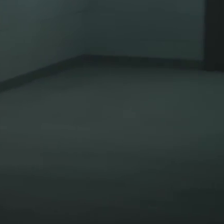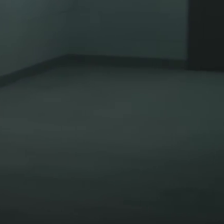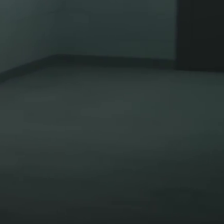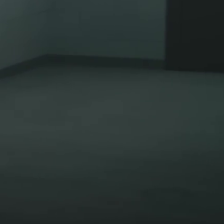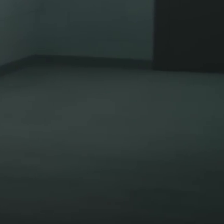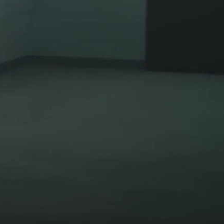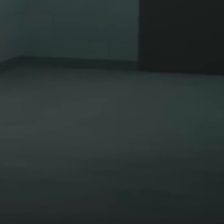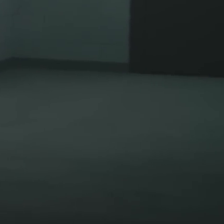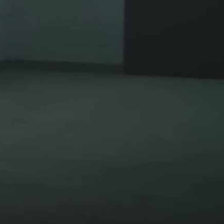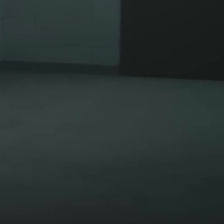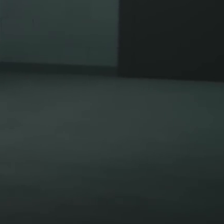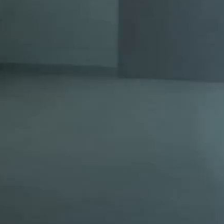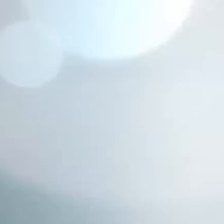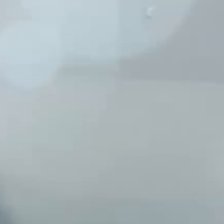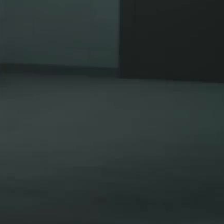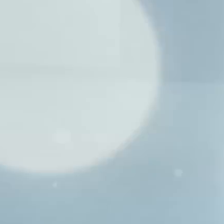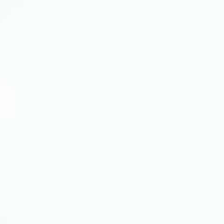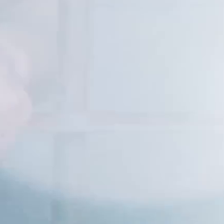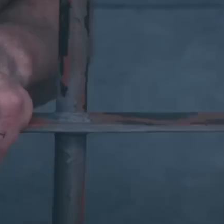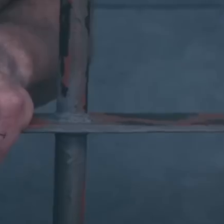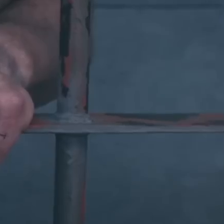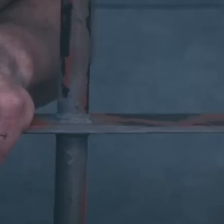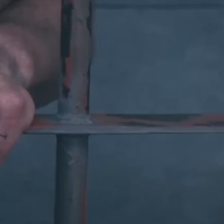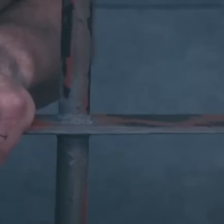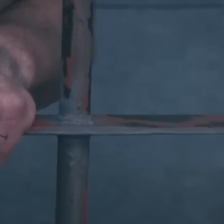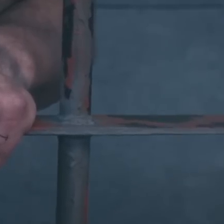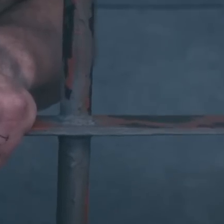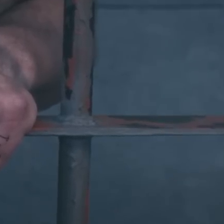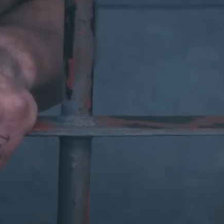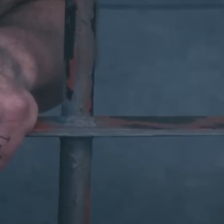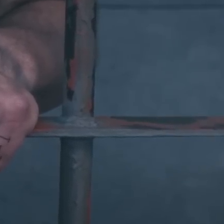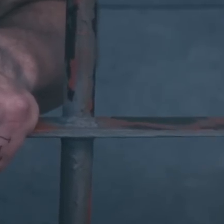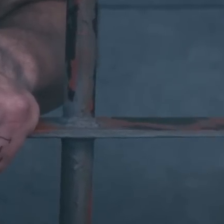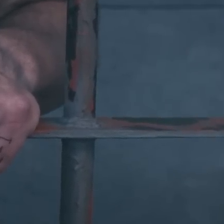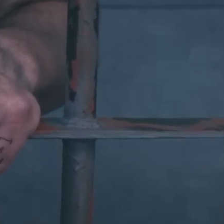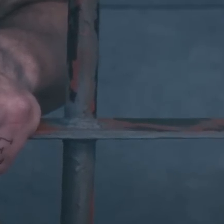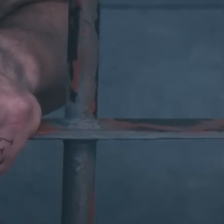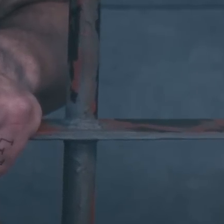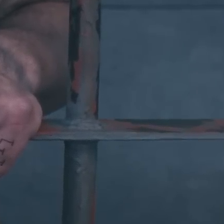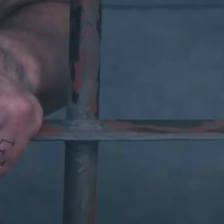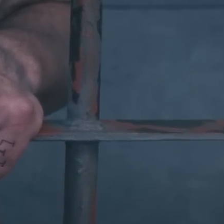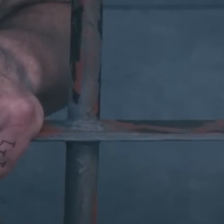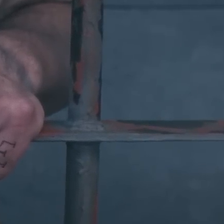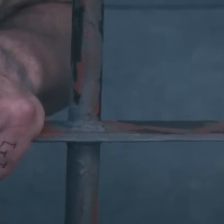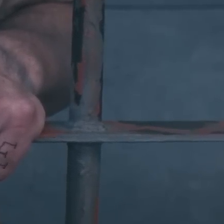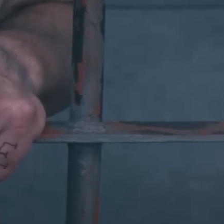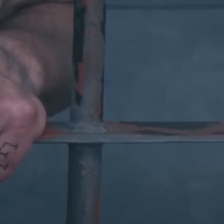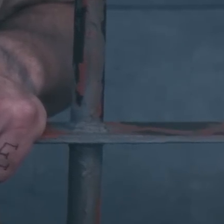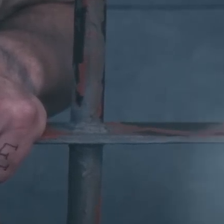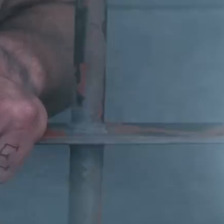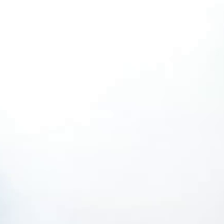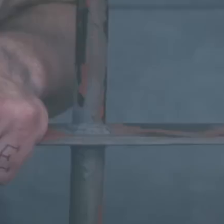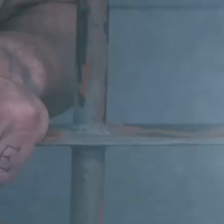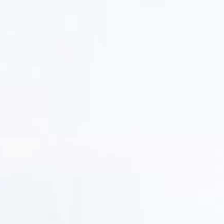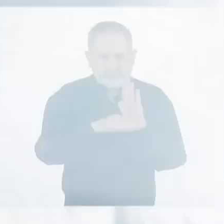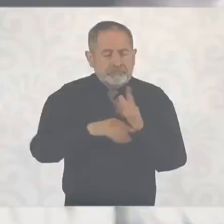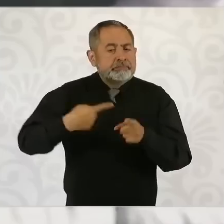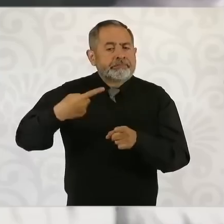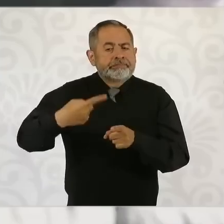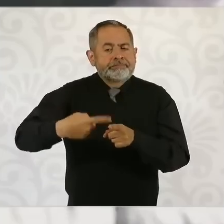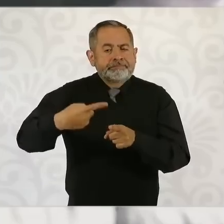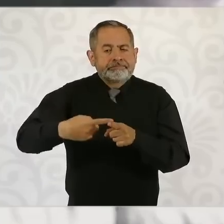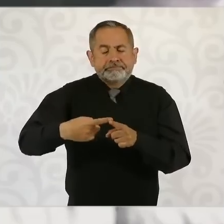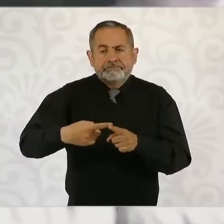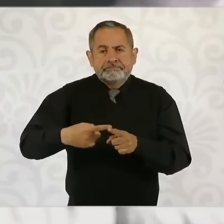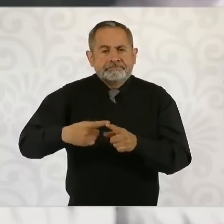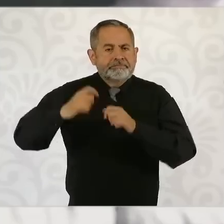desde rebajando los años de sentencia hasta sacándolos de las cárceles de manera inmediata. El fiscal general de la